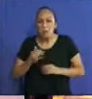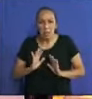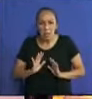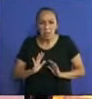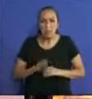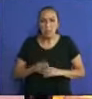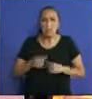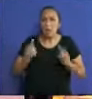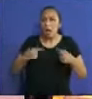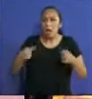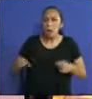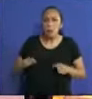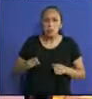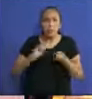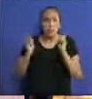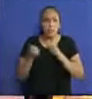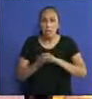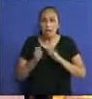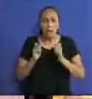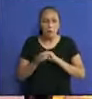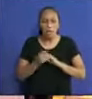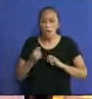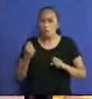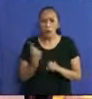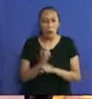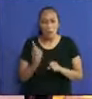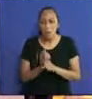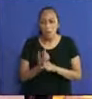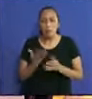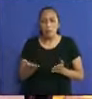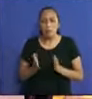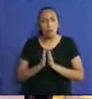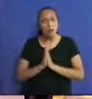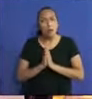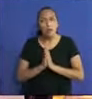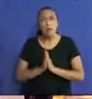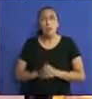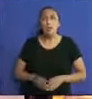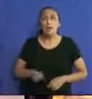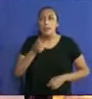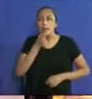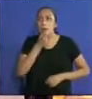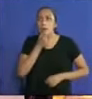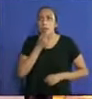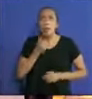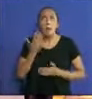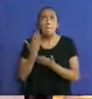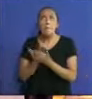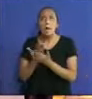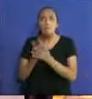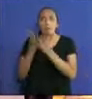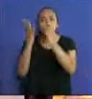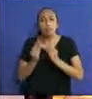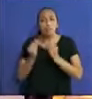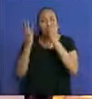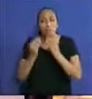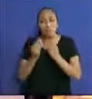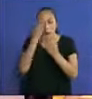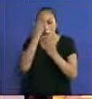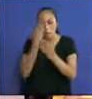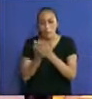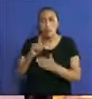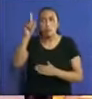hagamos en cada jornada. Que el ejemplo de ustedes y su intercesión ante nuestro buen Padre Dios